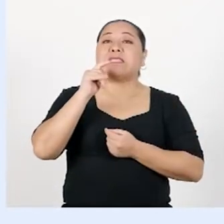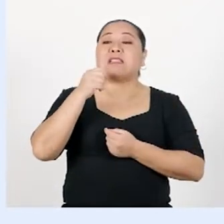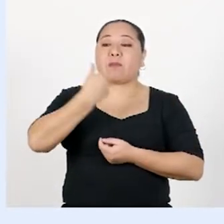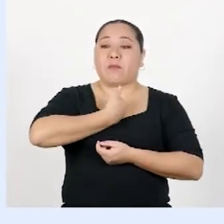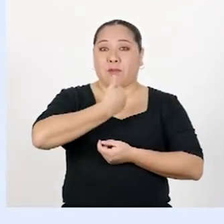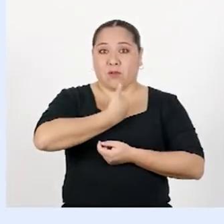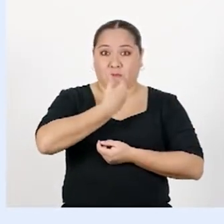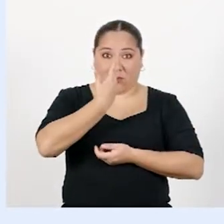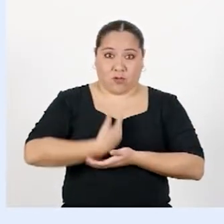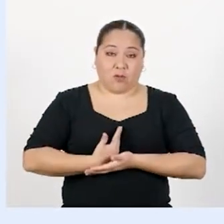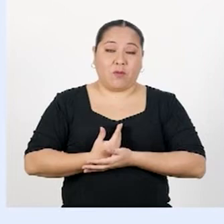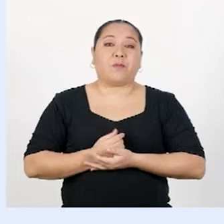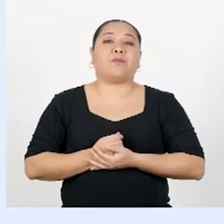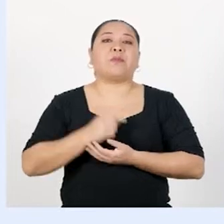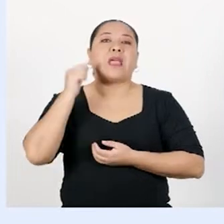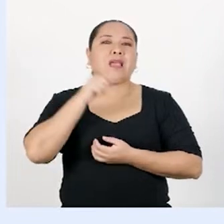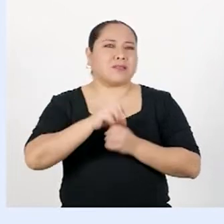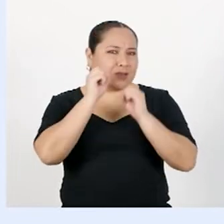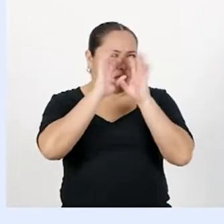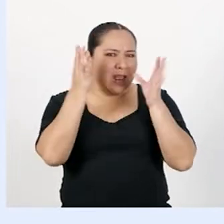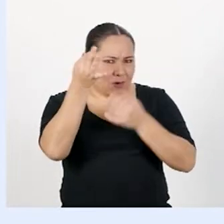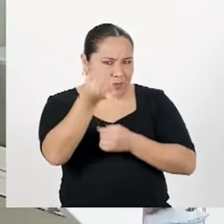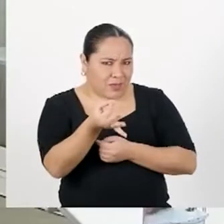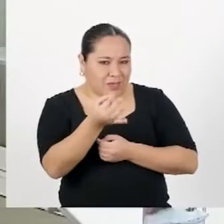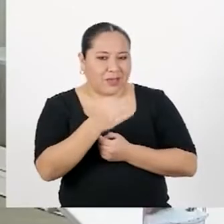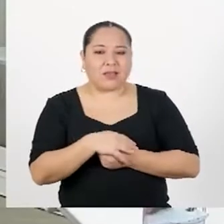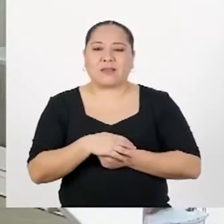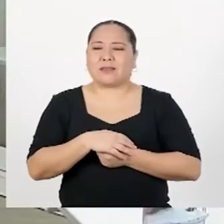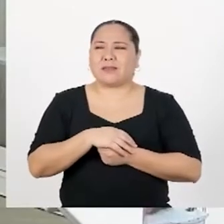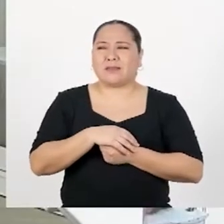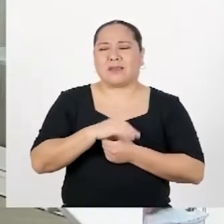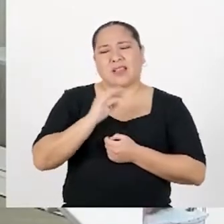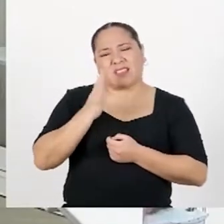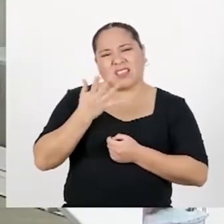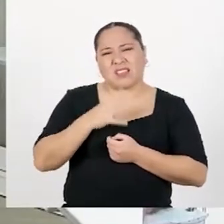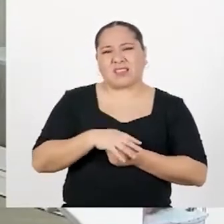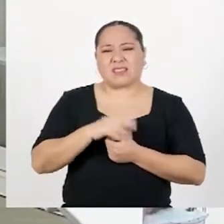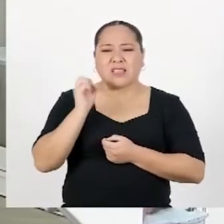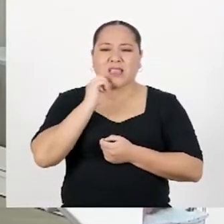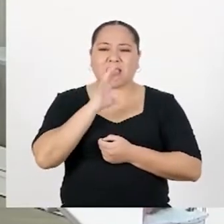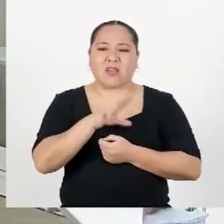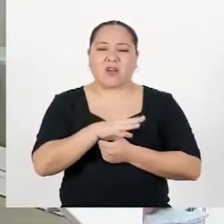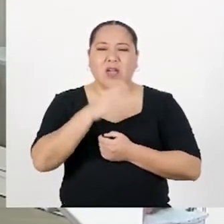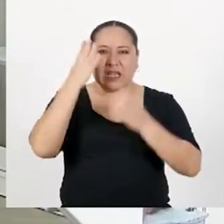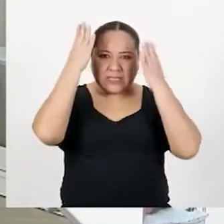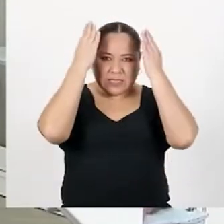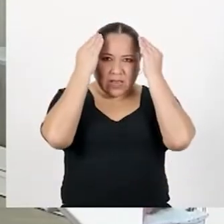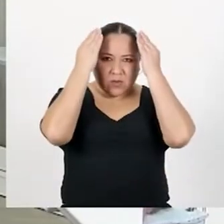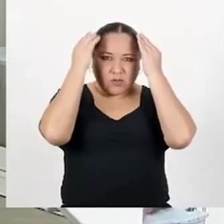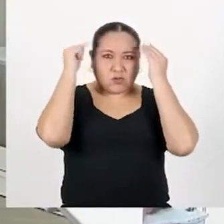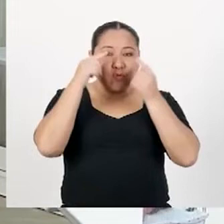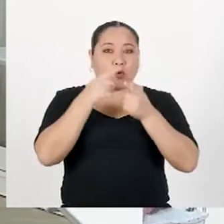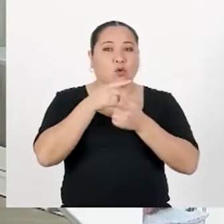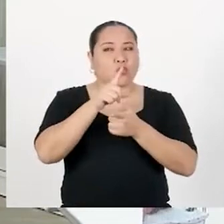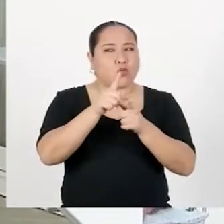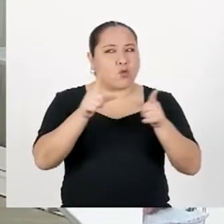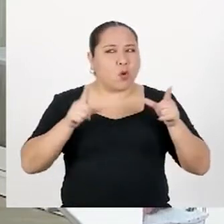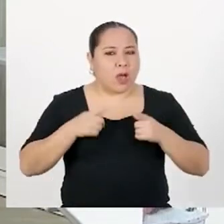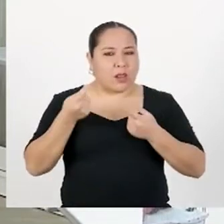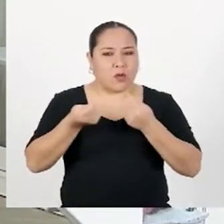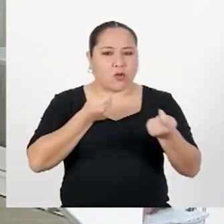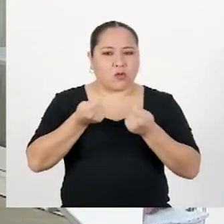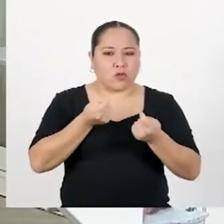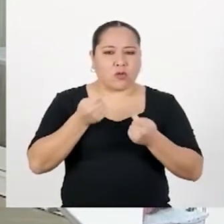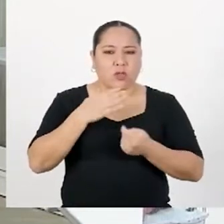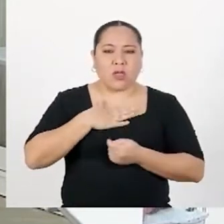del organismo. Eso está claro, ¿no? Algo. Se mencionó que el cerebro es un centro de control y